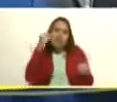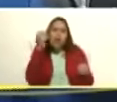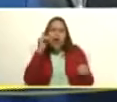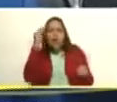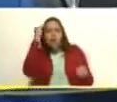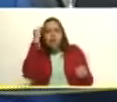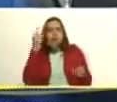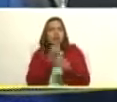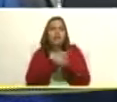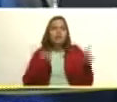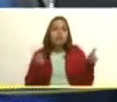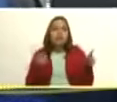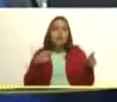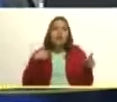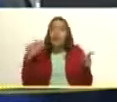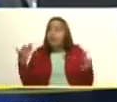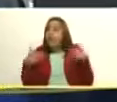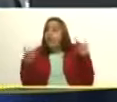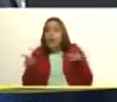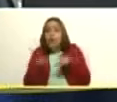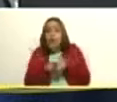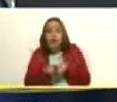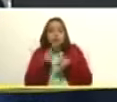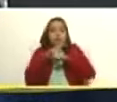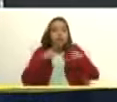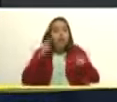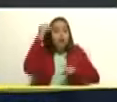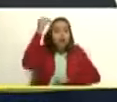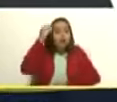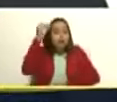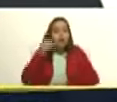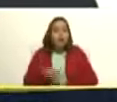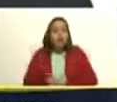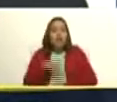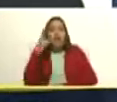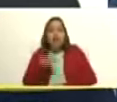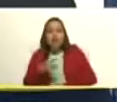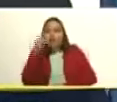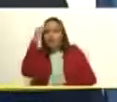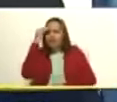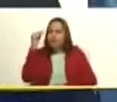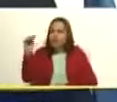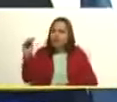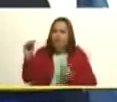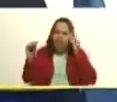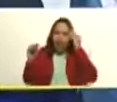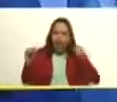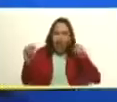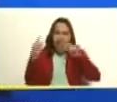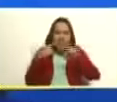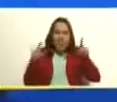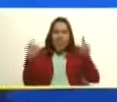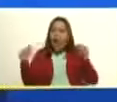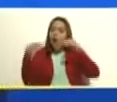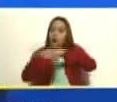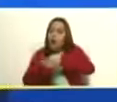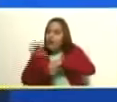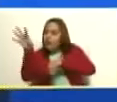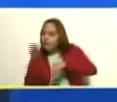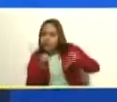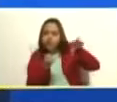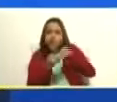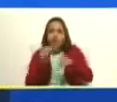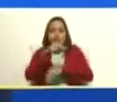Celebro la diversidad y la diversidad debe nutrirnos para buscar los puntos de consenso, los puntos de unión